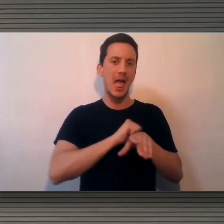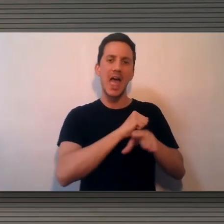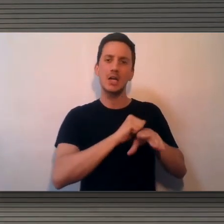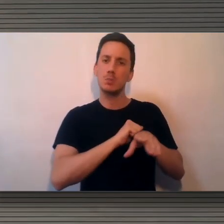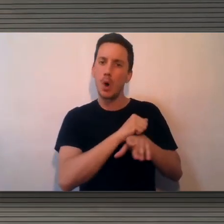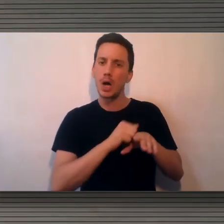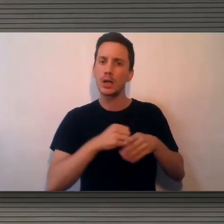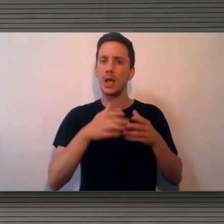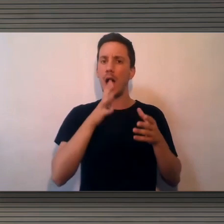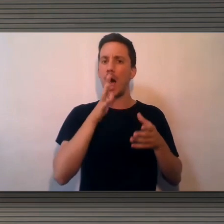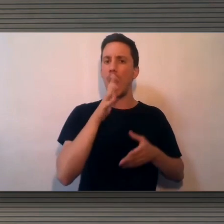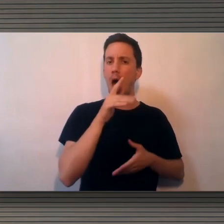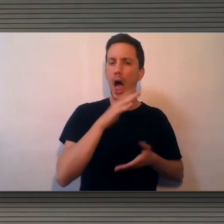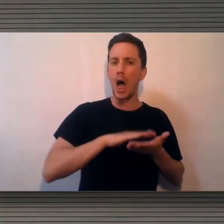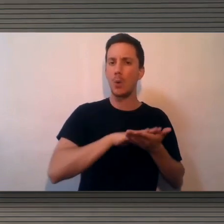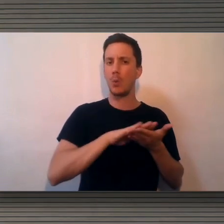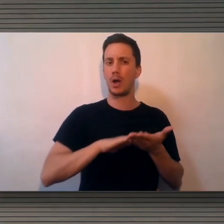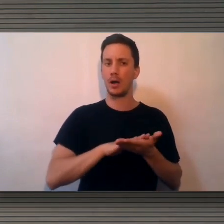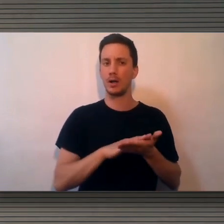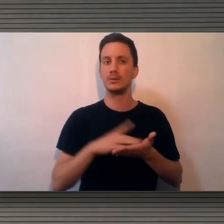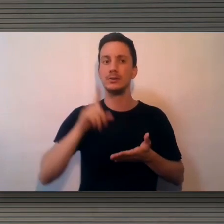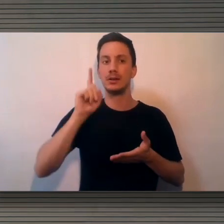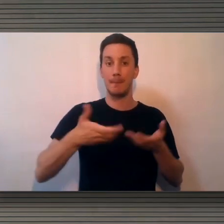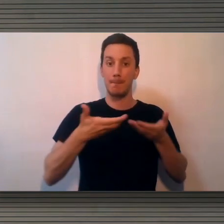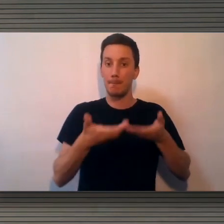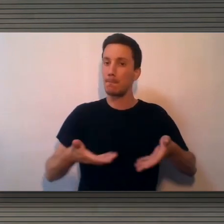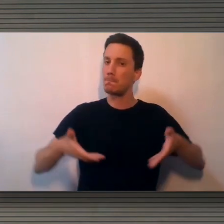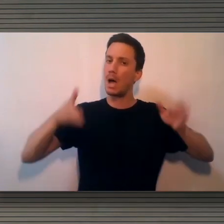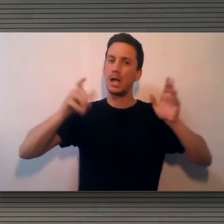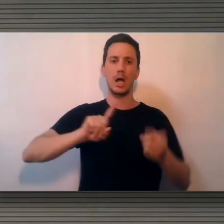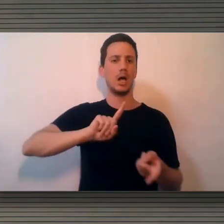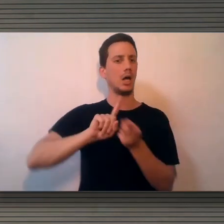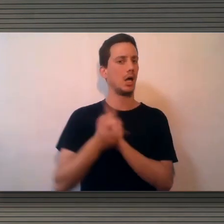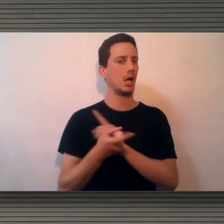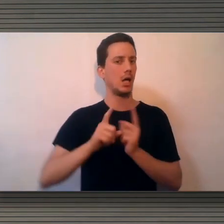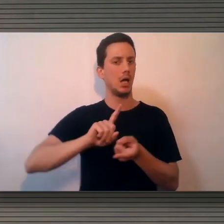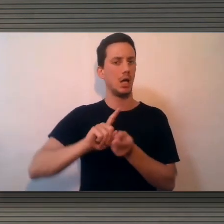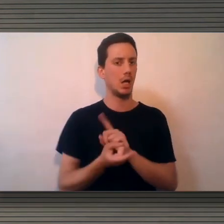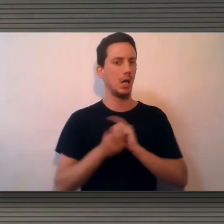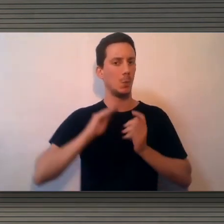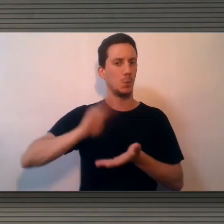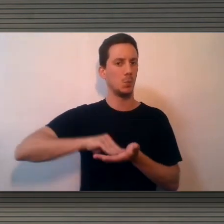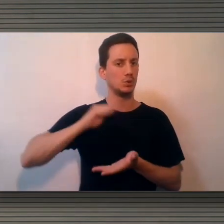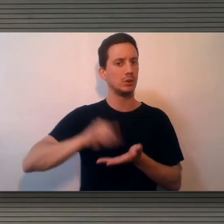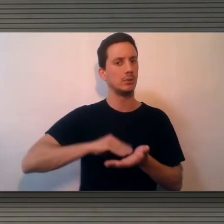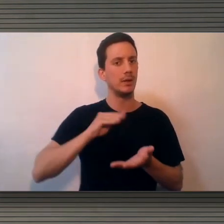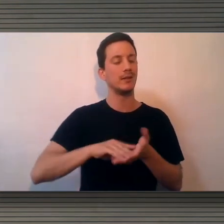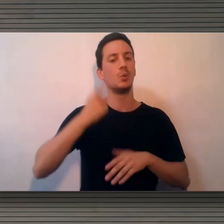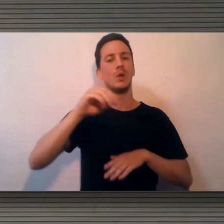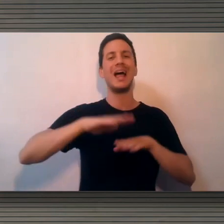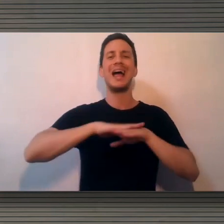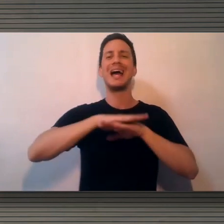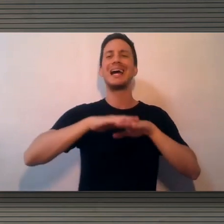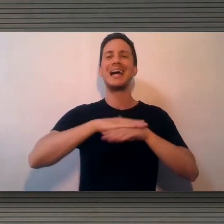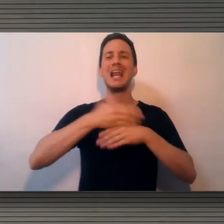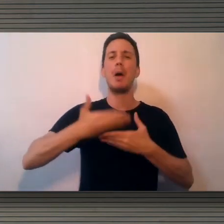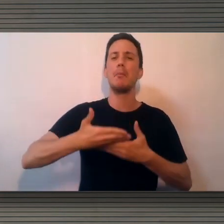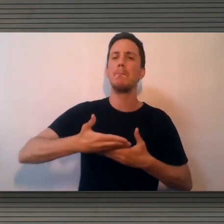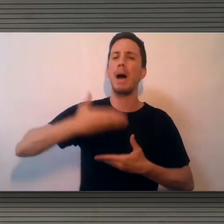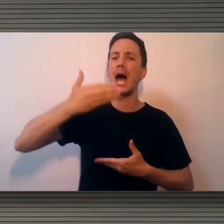hacer mucho el cambio del pañal, usar una buena crema barrera y